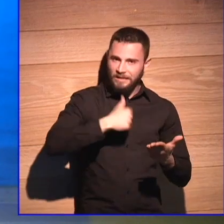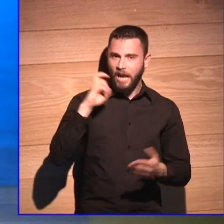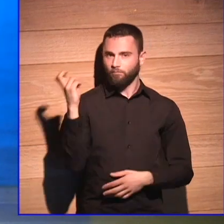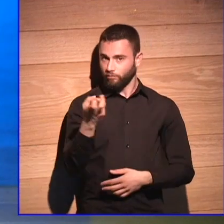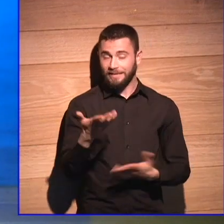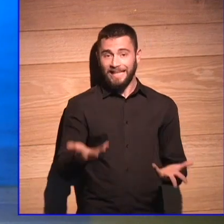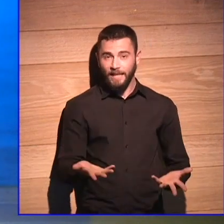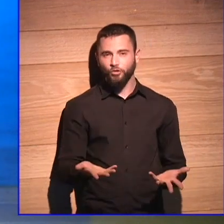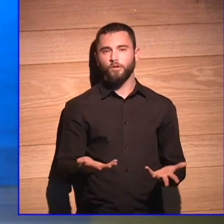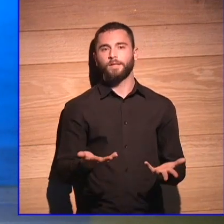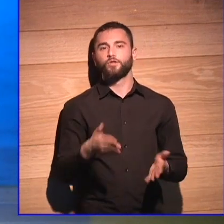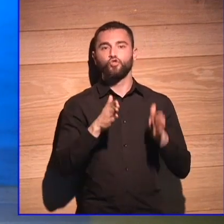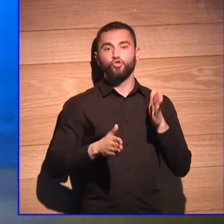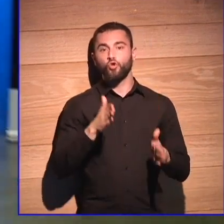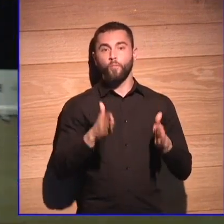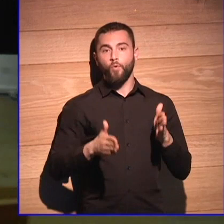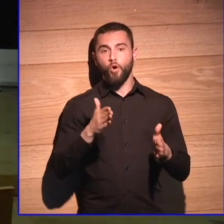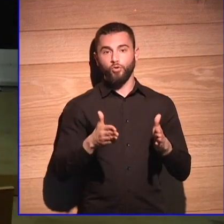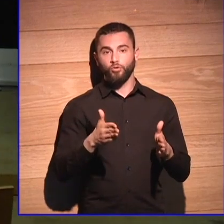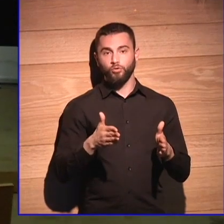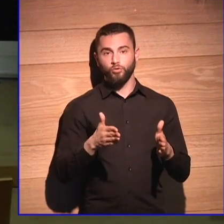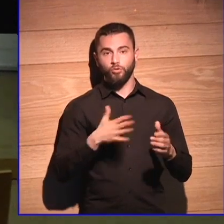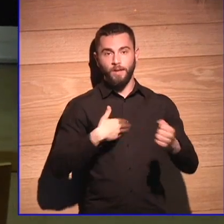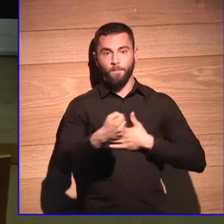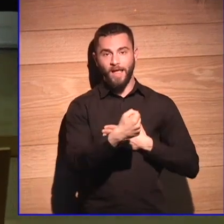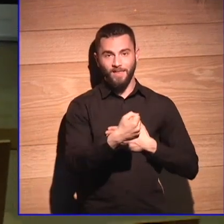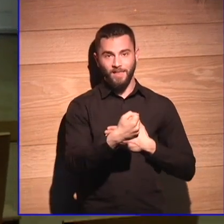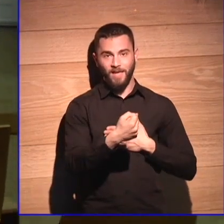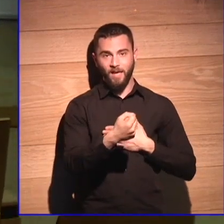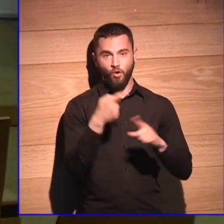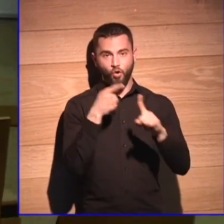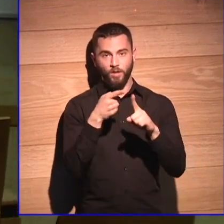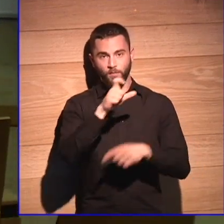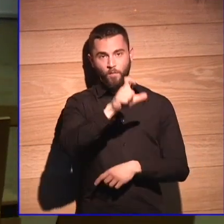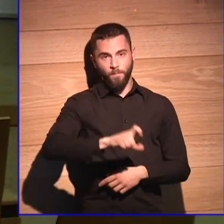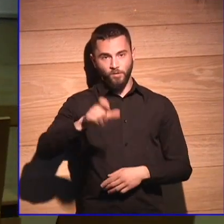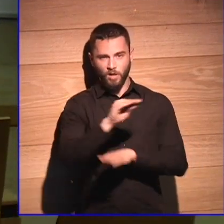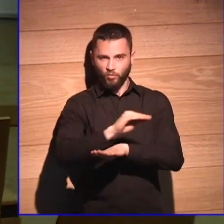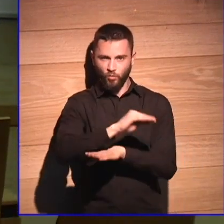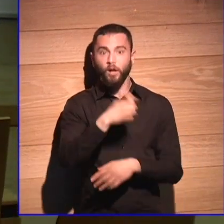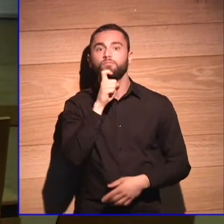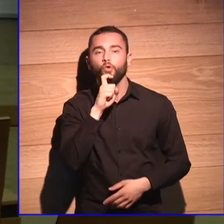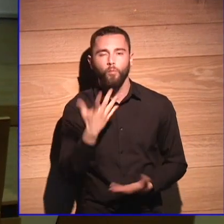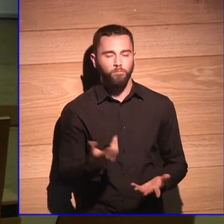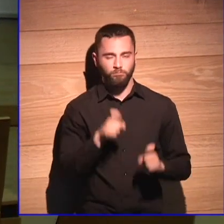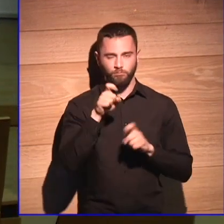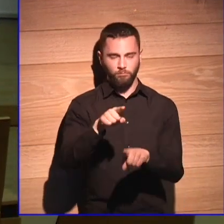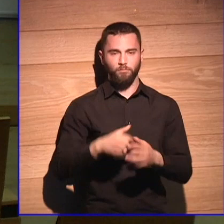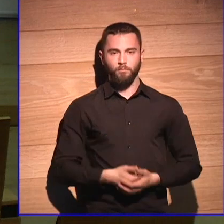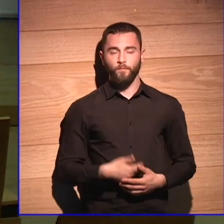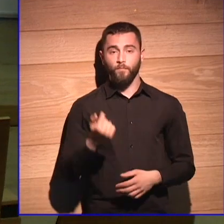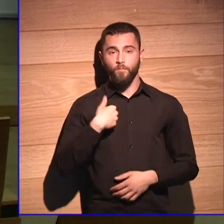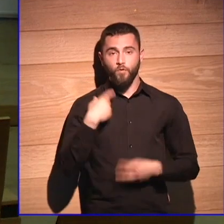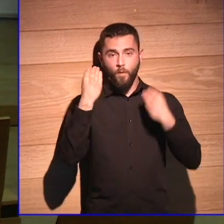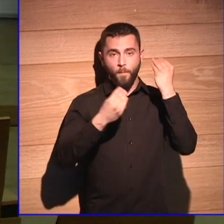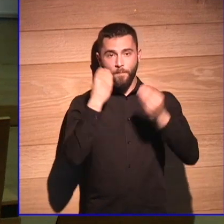pero ¿hasta qué punto los robots van a desarrollar empatía como para poder cuidar personas? Yo creo que los